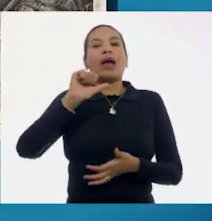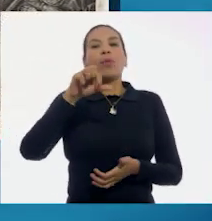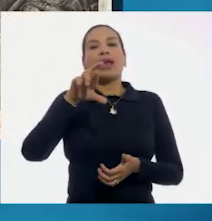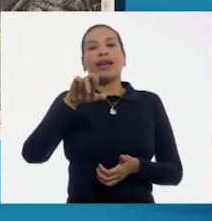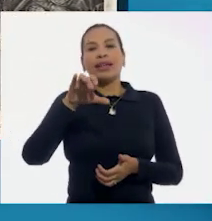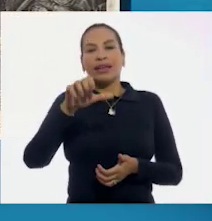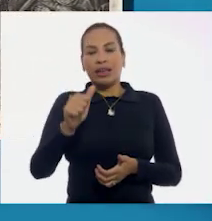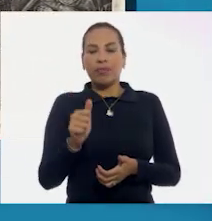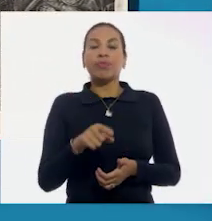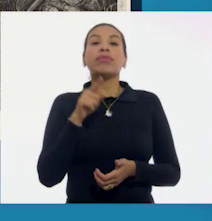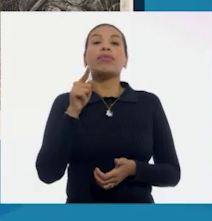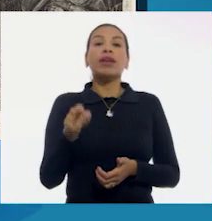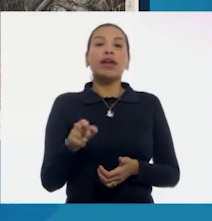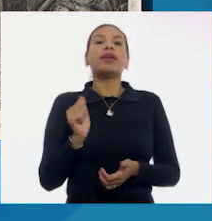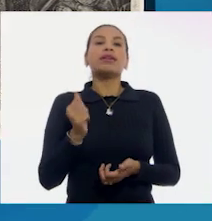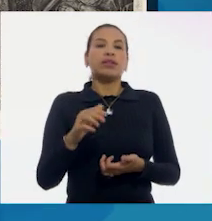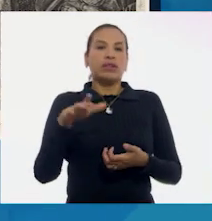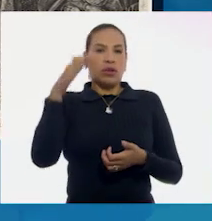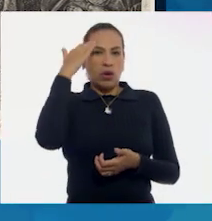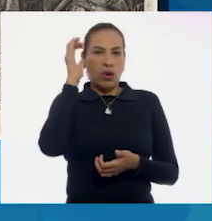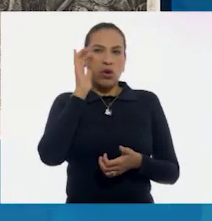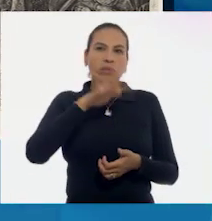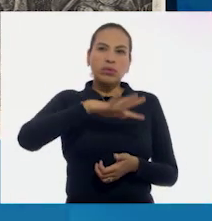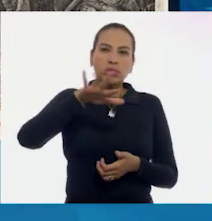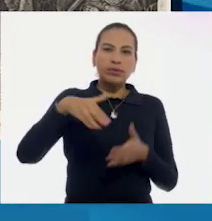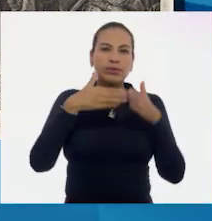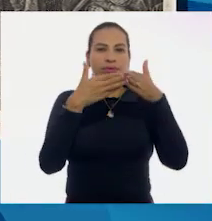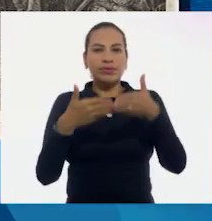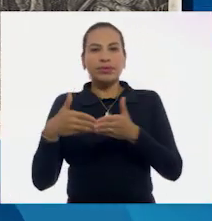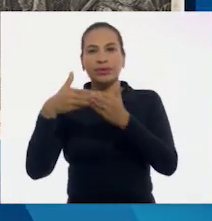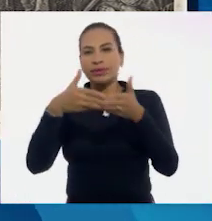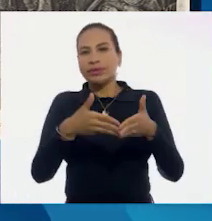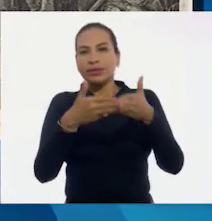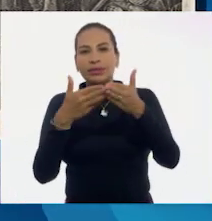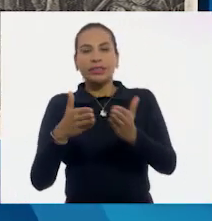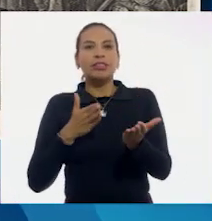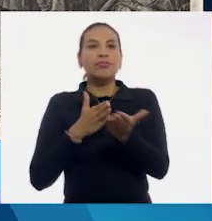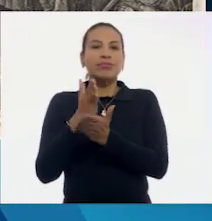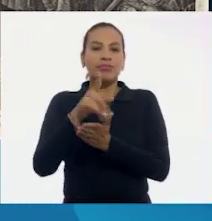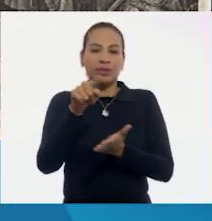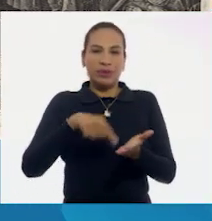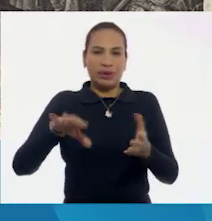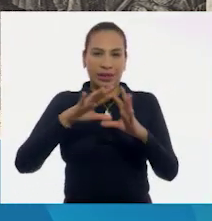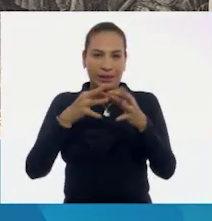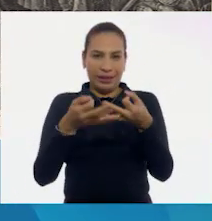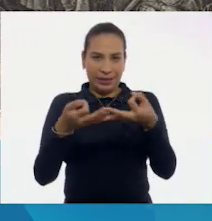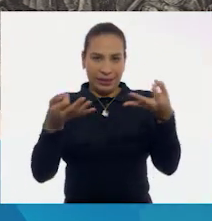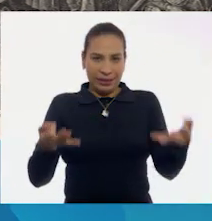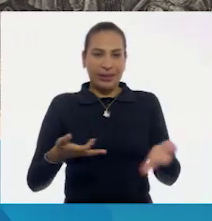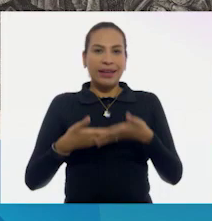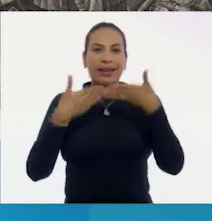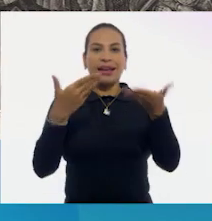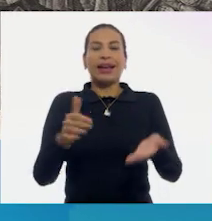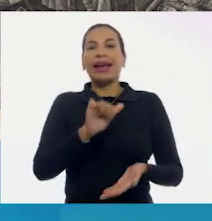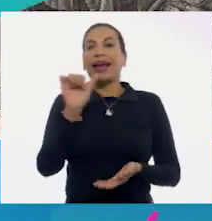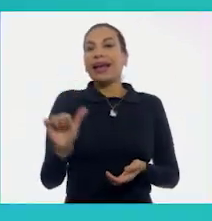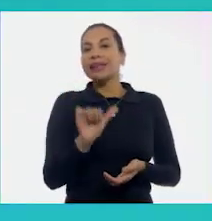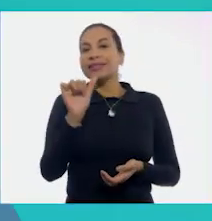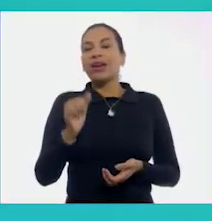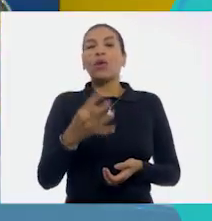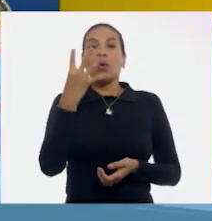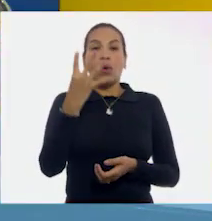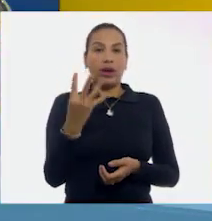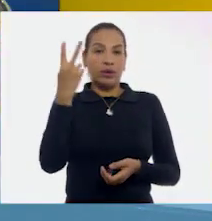Bueno, Colón intentó buscar alguna ruta navegable que le permitiera atravesar esa masa de tierra y llegar a Asia. En un cuarto